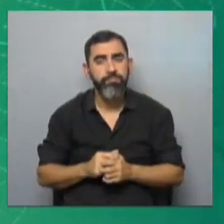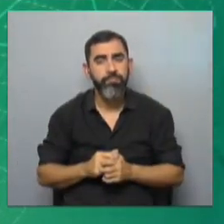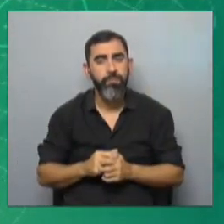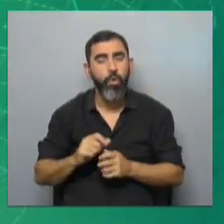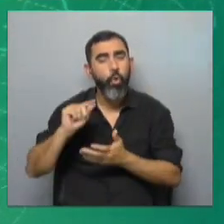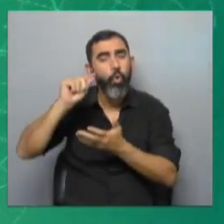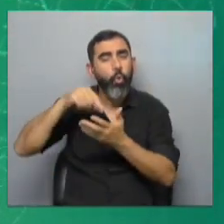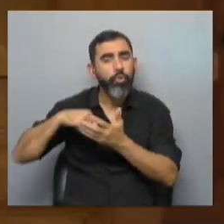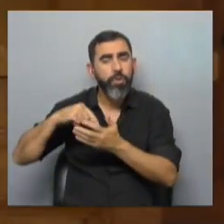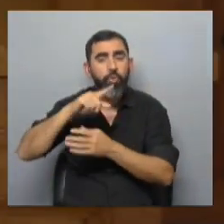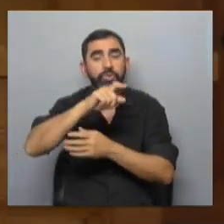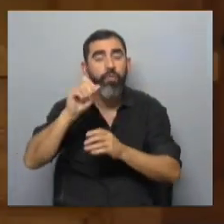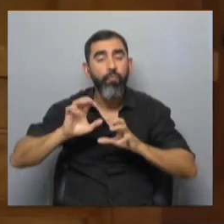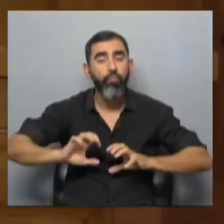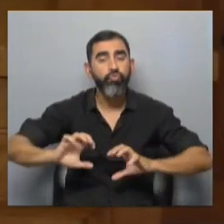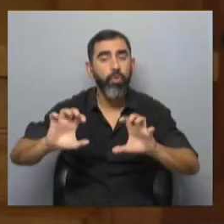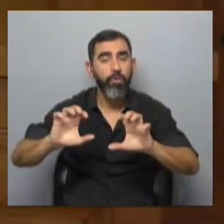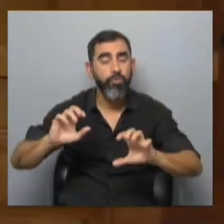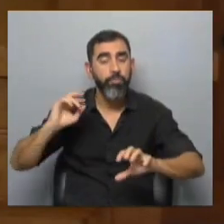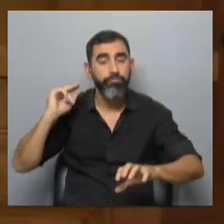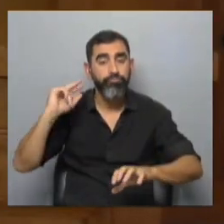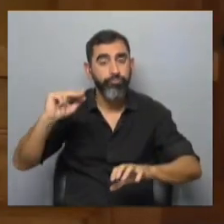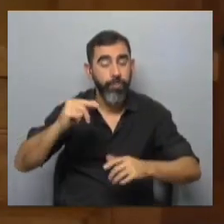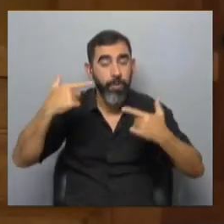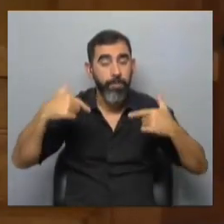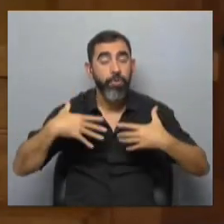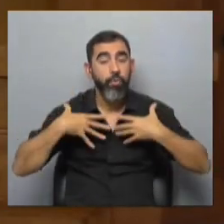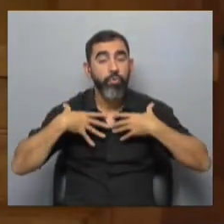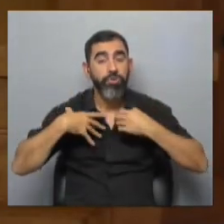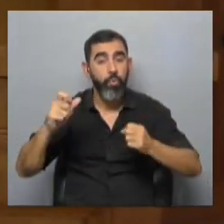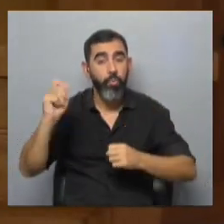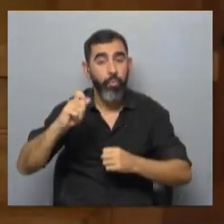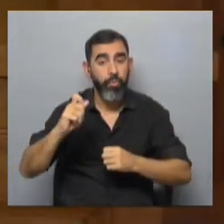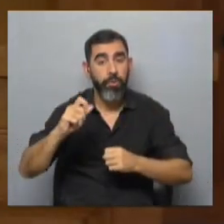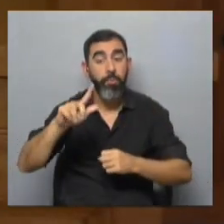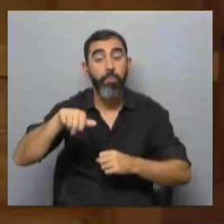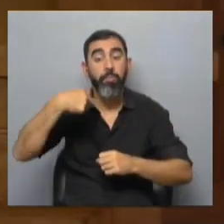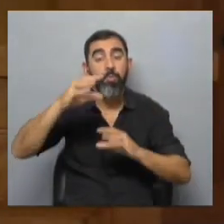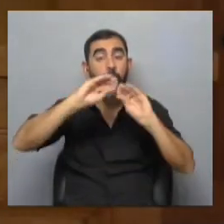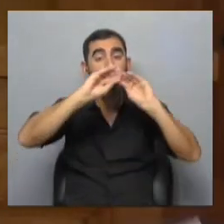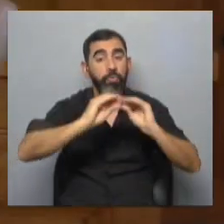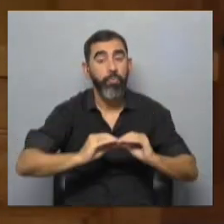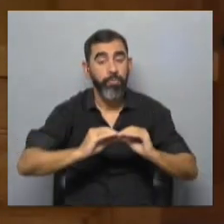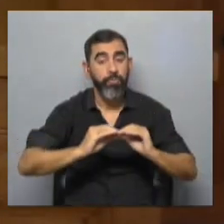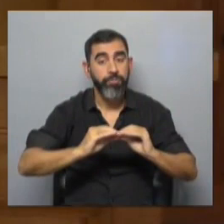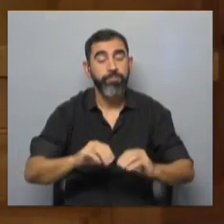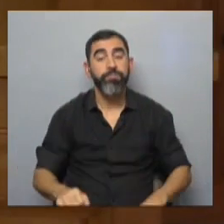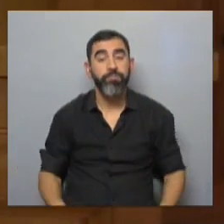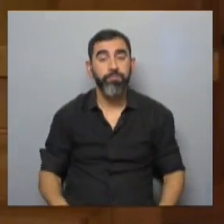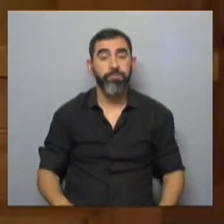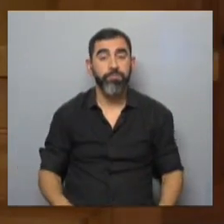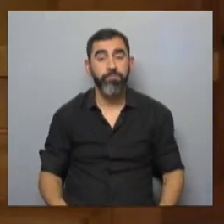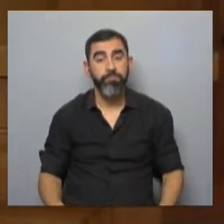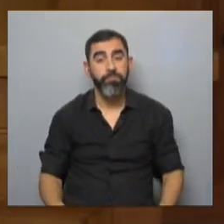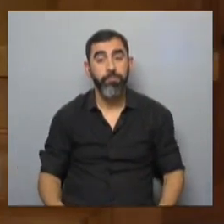una contratación de 100 funcionarios por parte del Ministerio de Salud Pública en esta próxima rendición de cuentas a cuenta